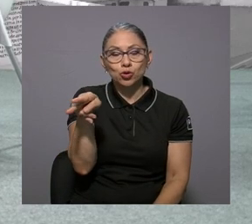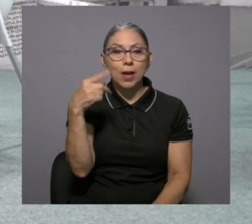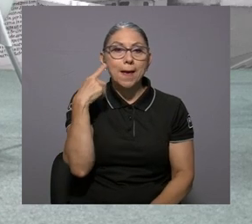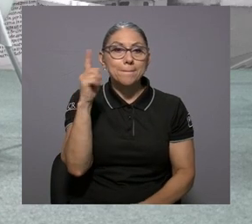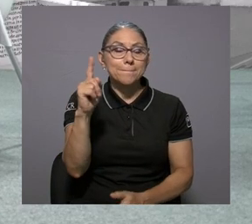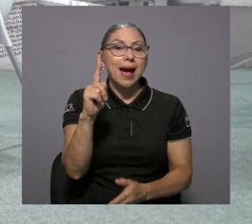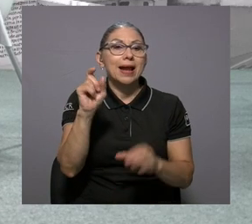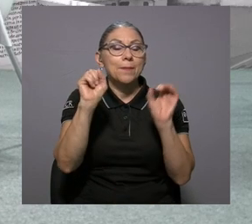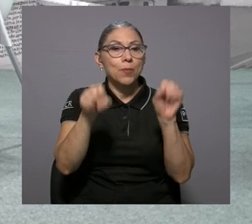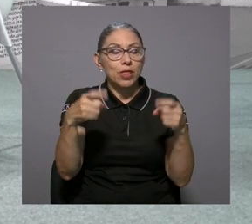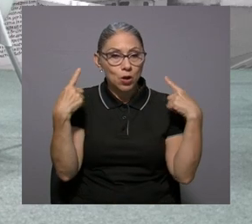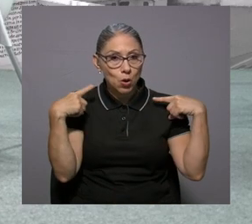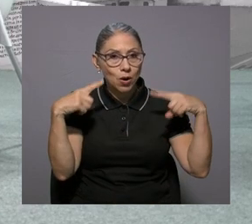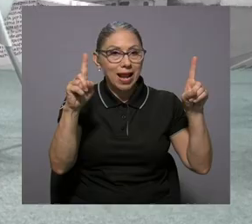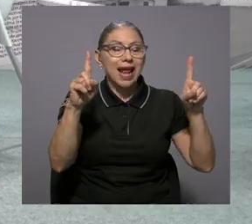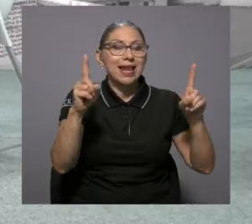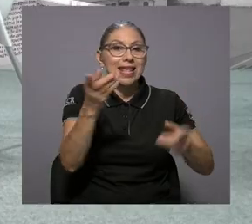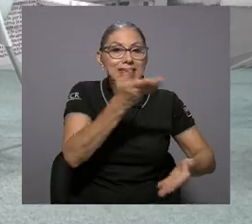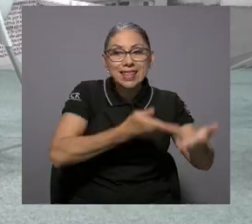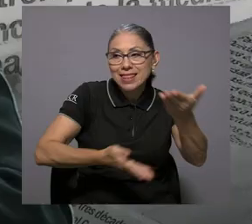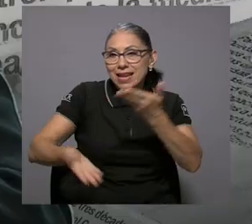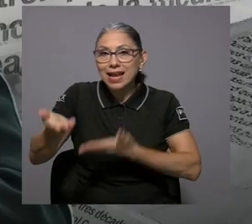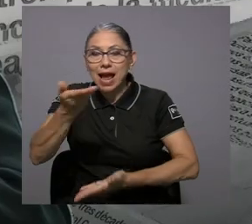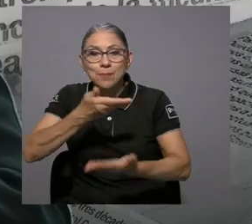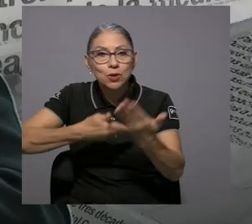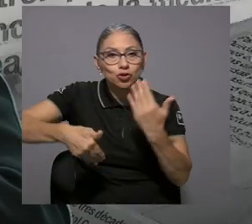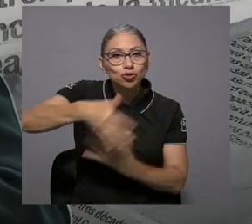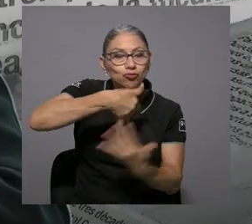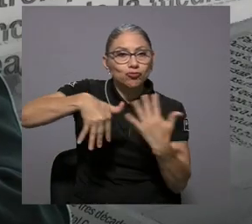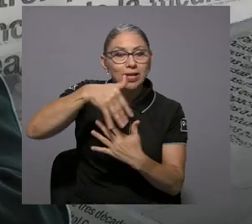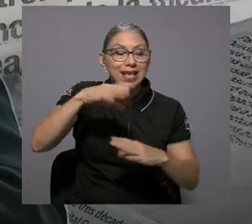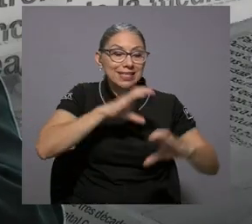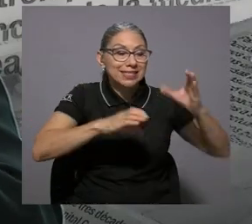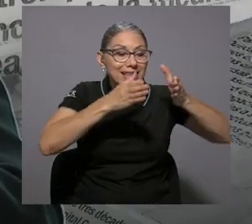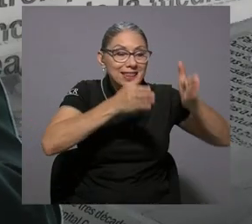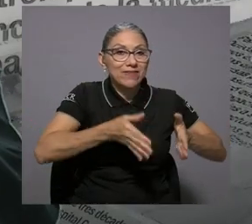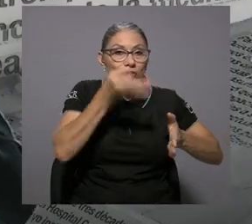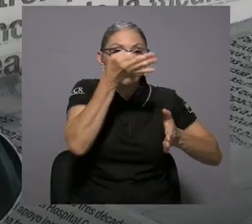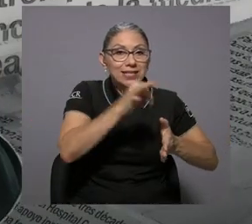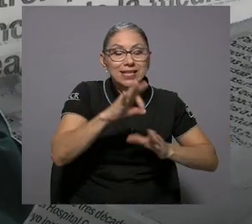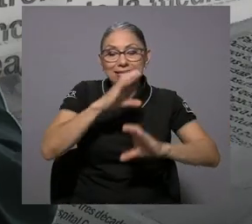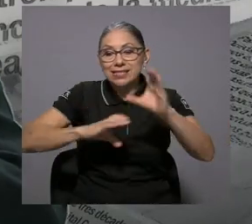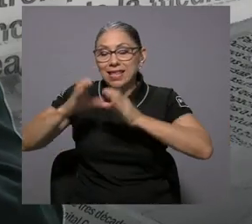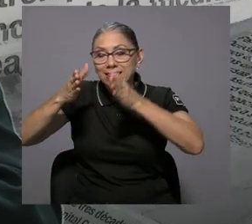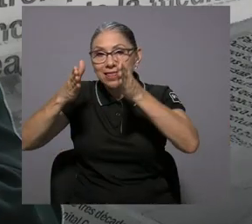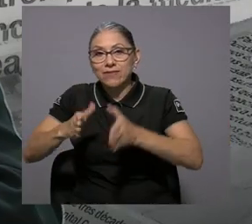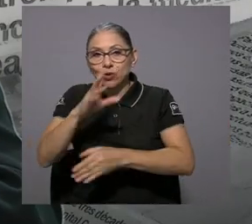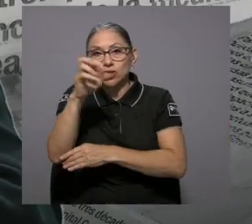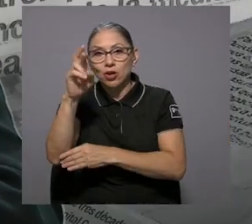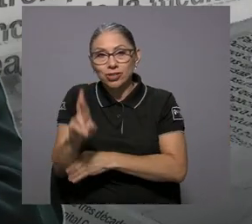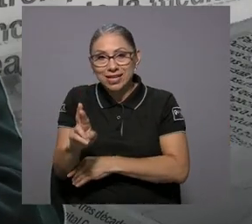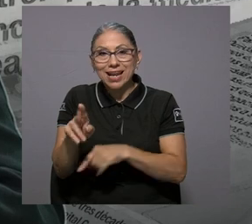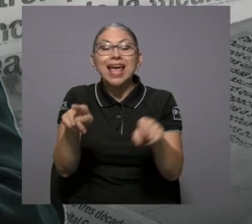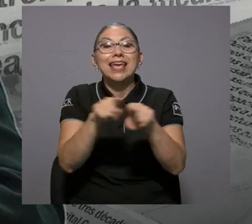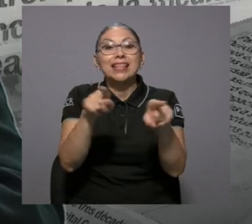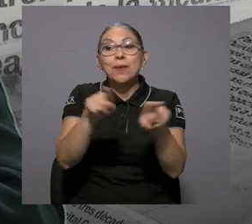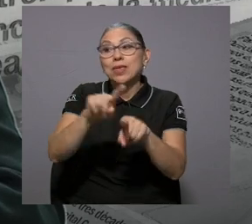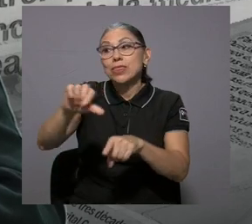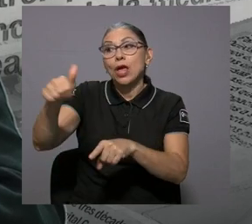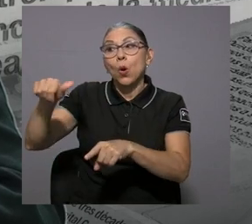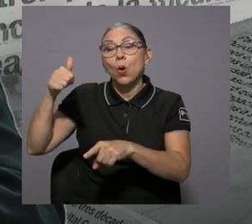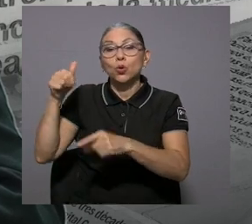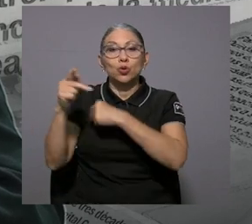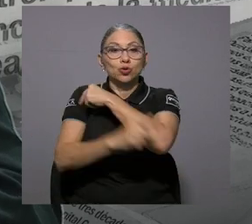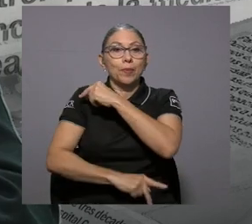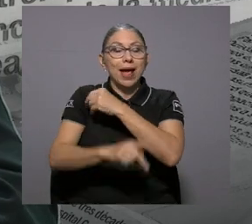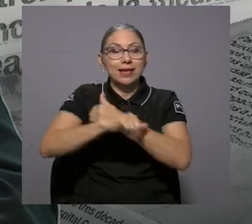estos intercambios entre científicos franceses, científicos de Costa Rica, pero también de científicos de los otros países de